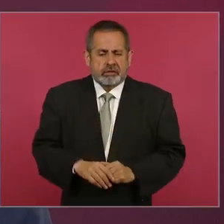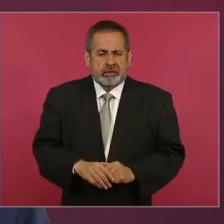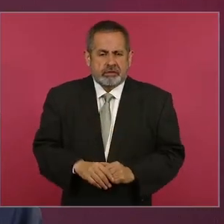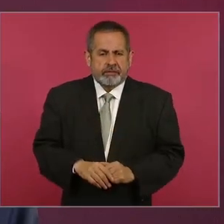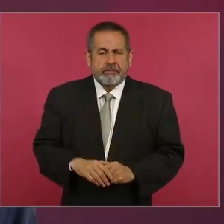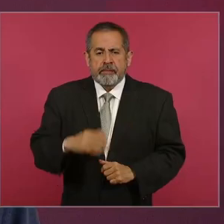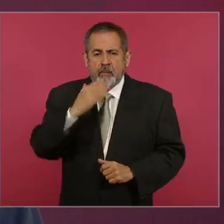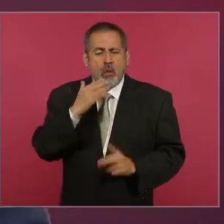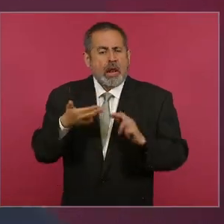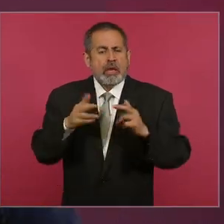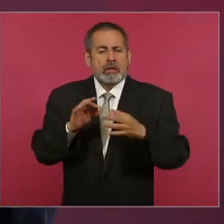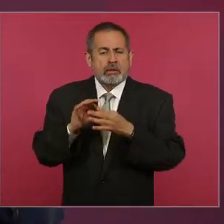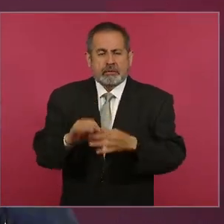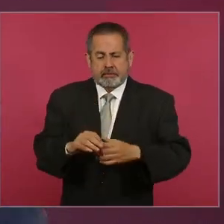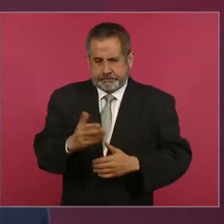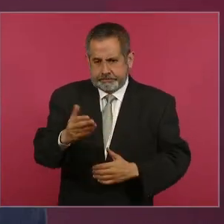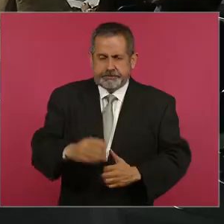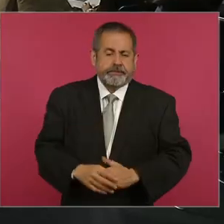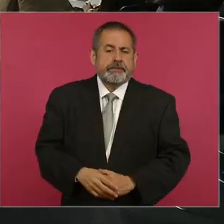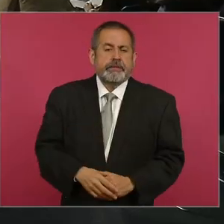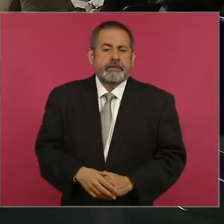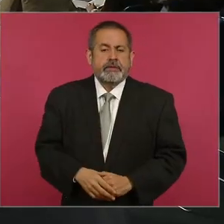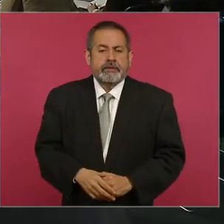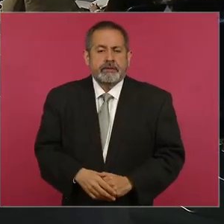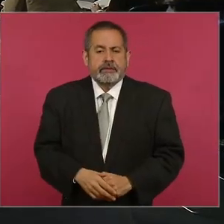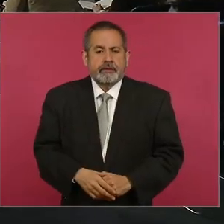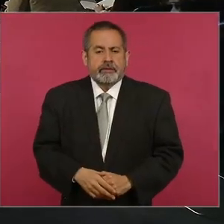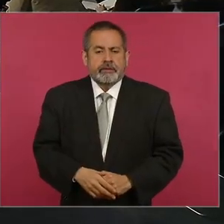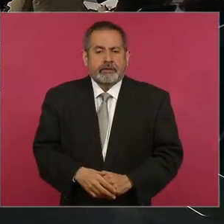Hay buena relación. Gracias.